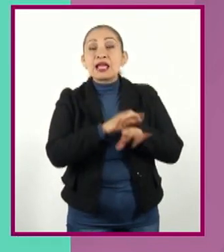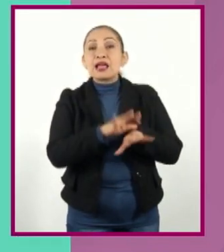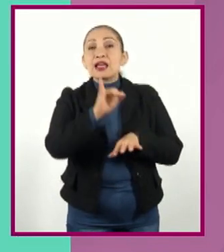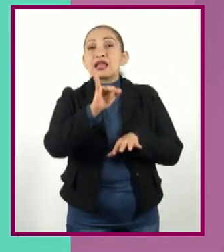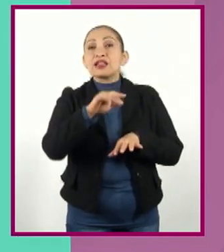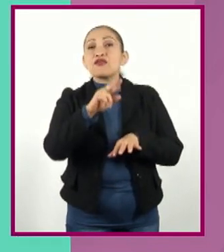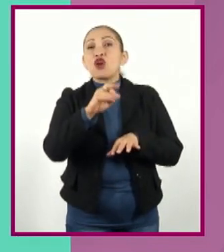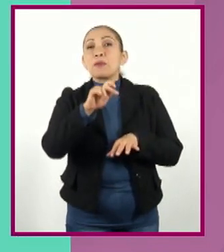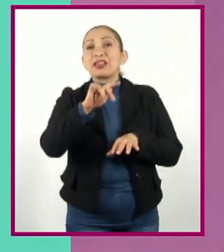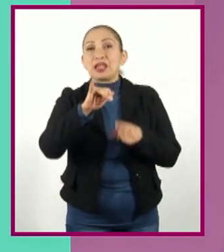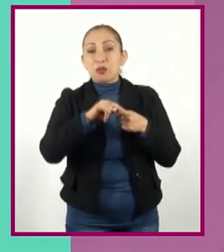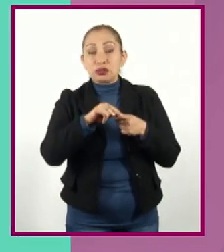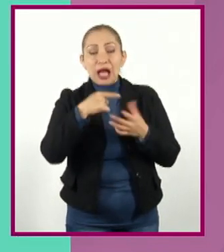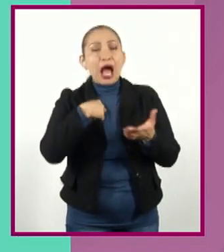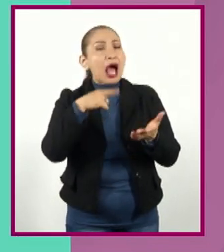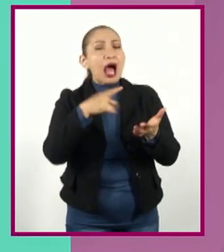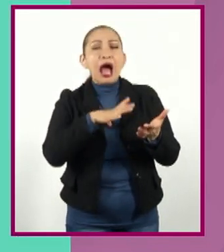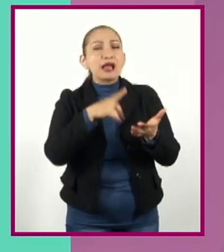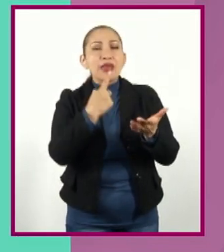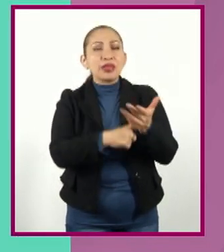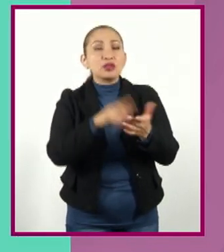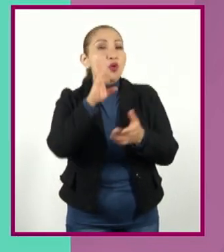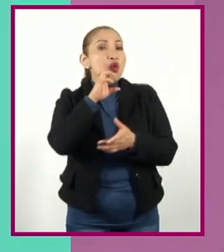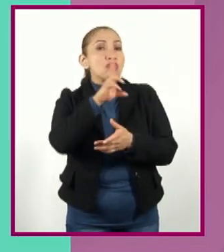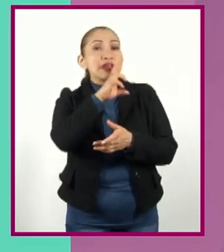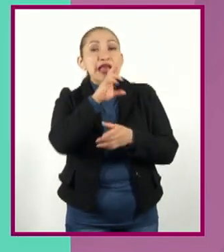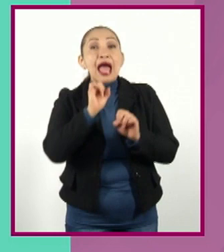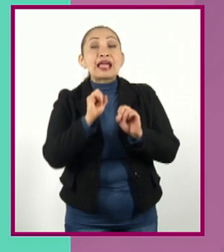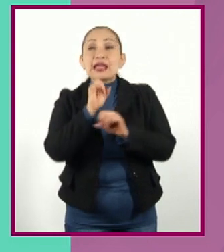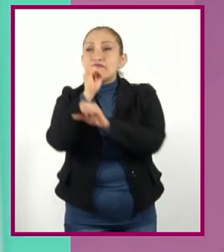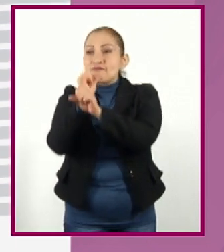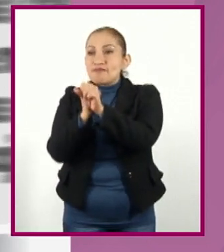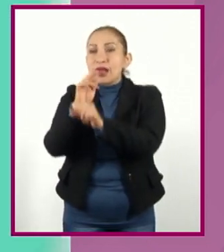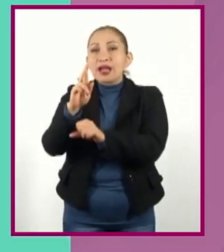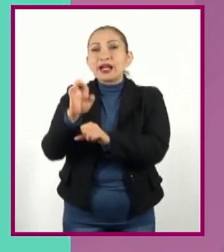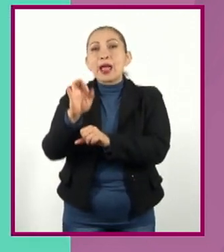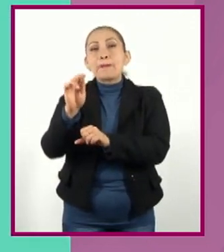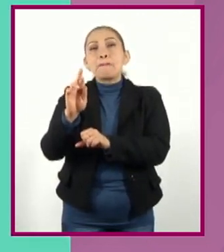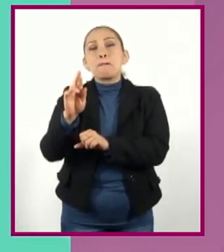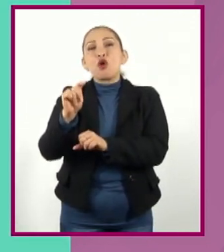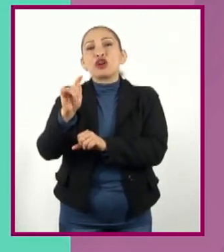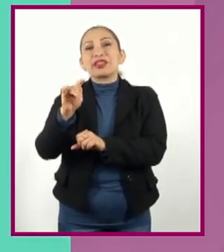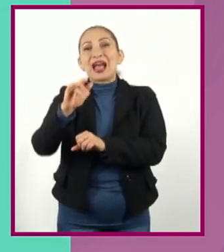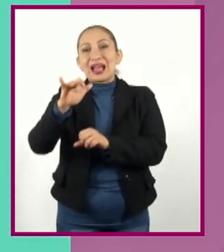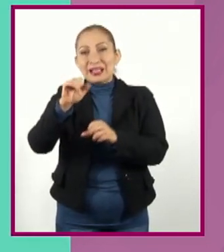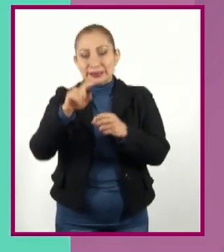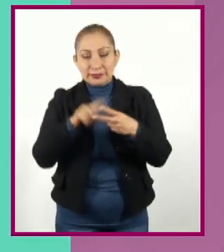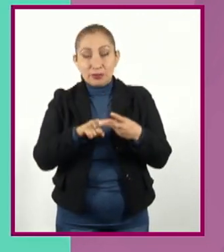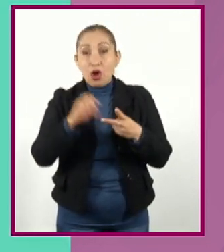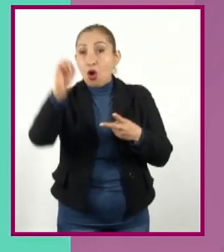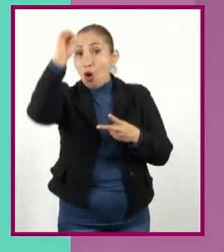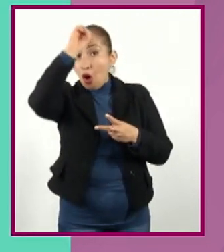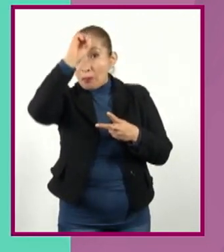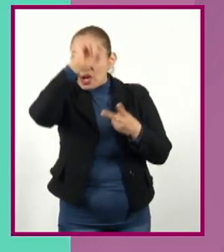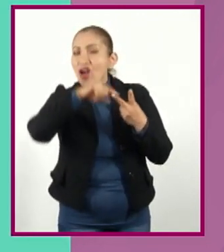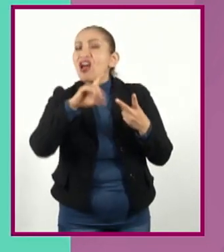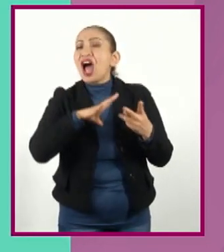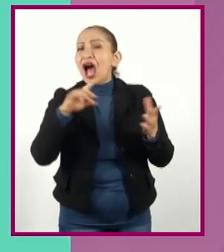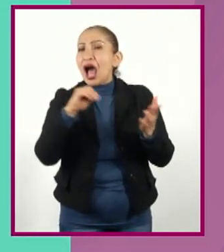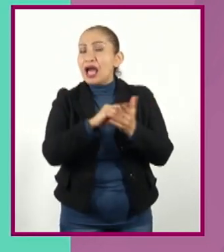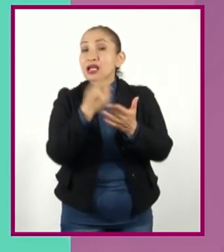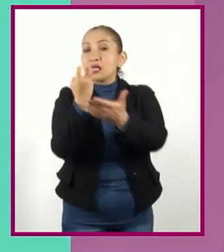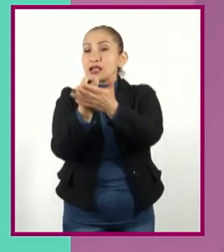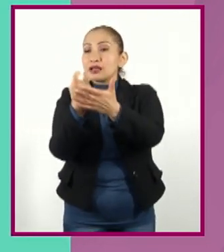Informativos. En ellos se incluyen noticias y reportajes. De opinión. Incluyen la